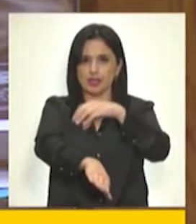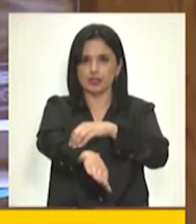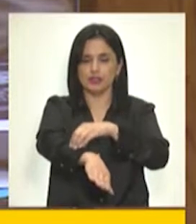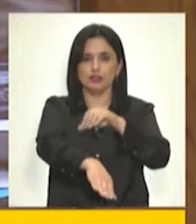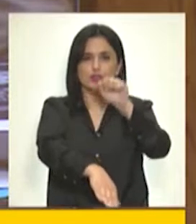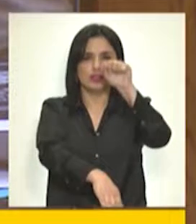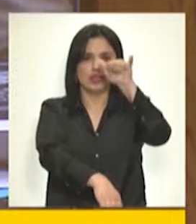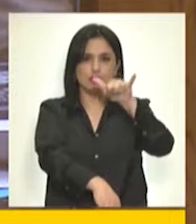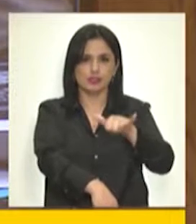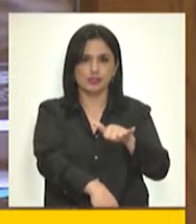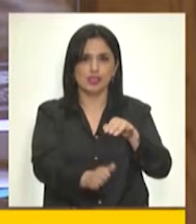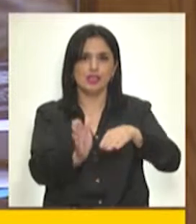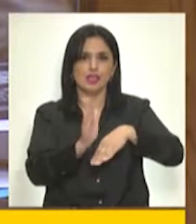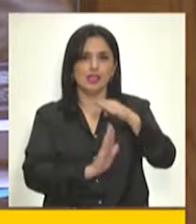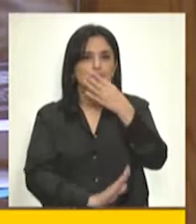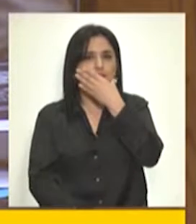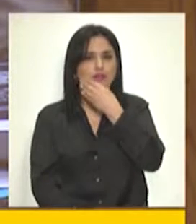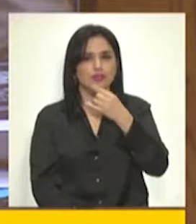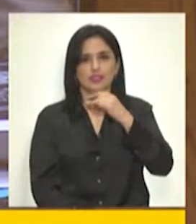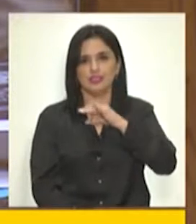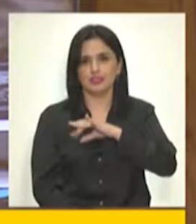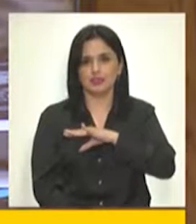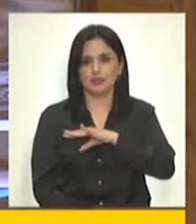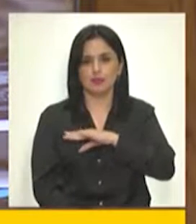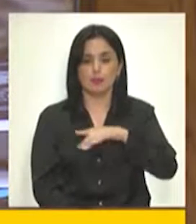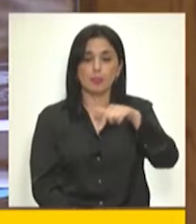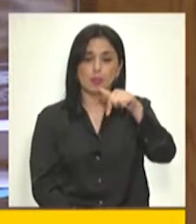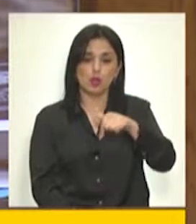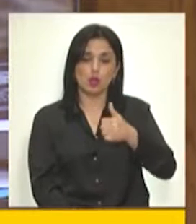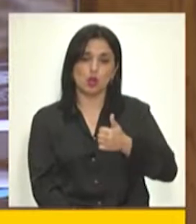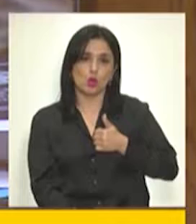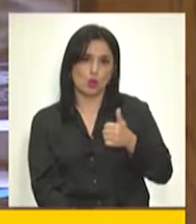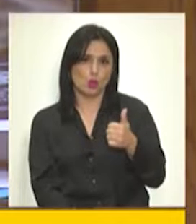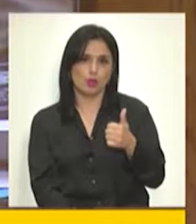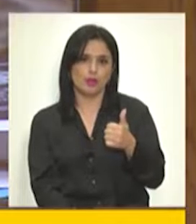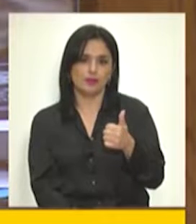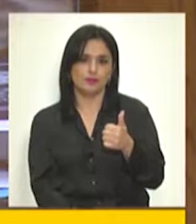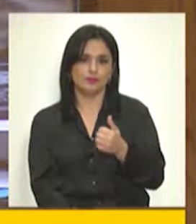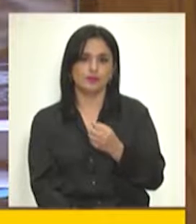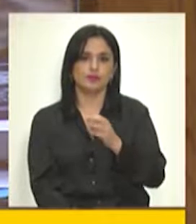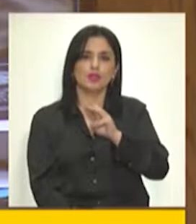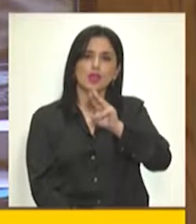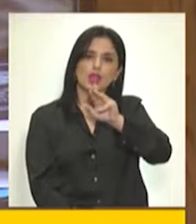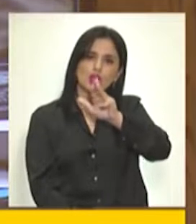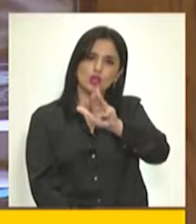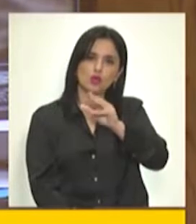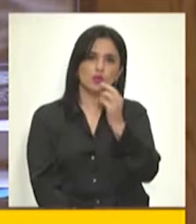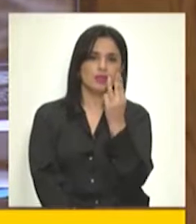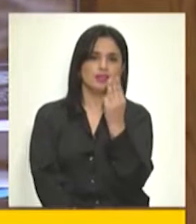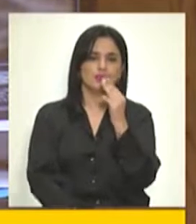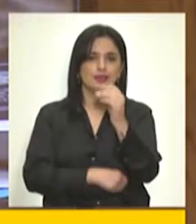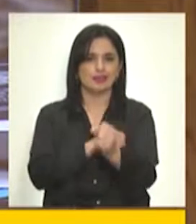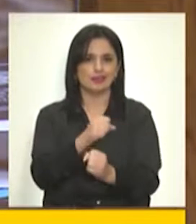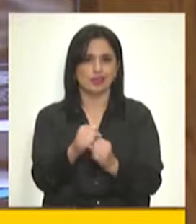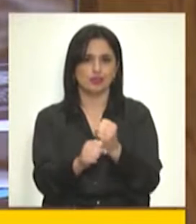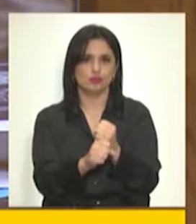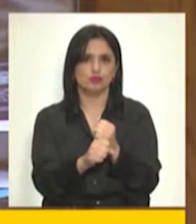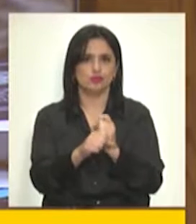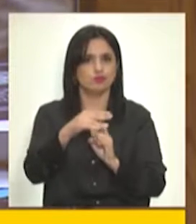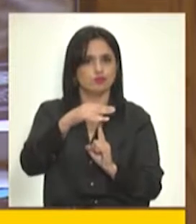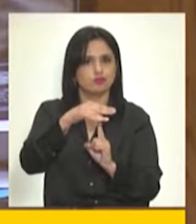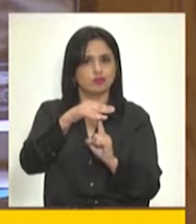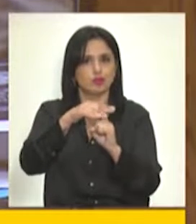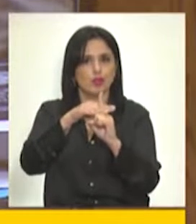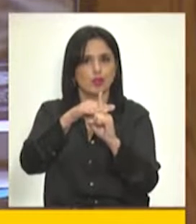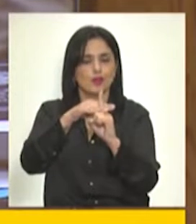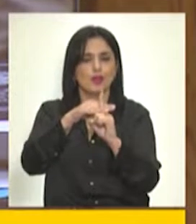linda de chile hoy día cumple nada más y nada menos que 93 años de vida y quiero hoy día en esta ocasión